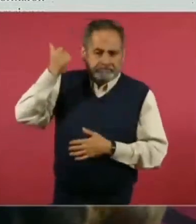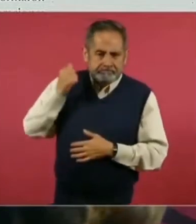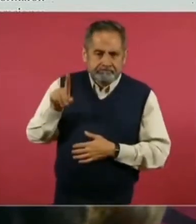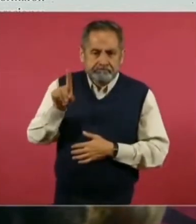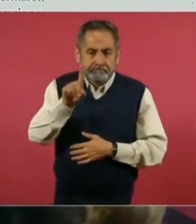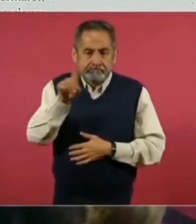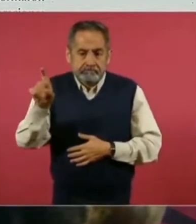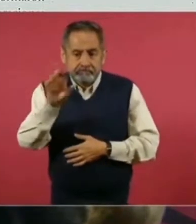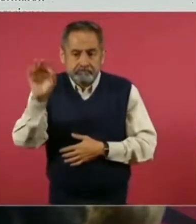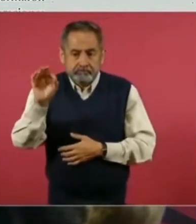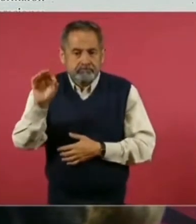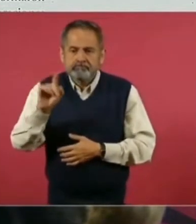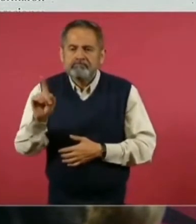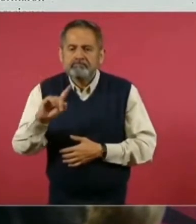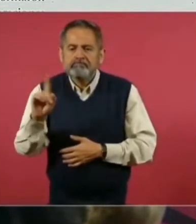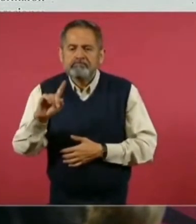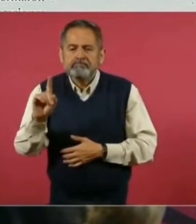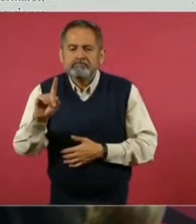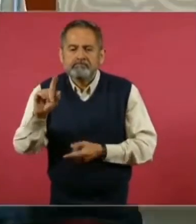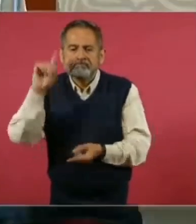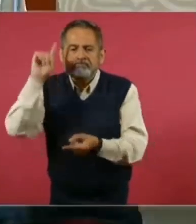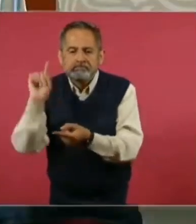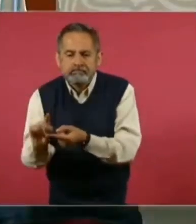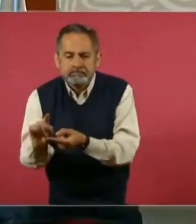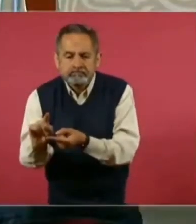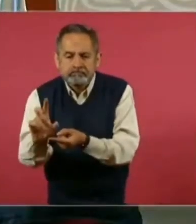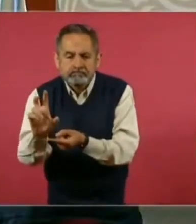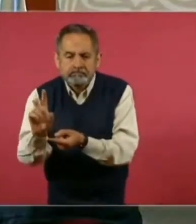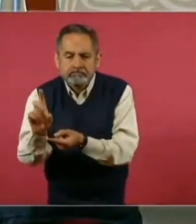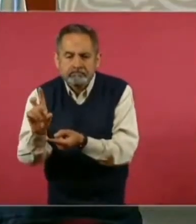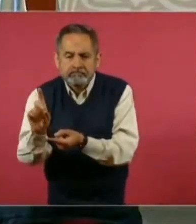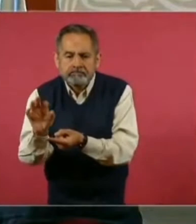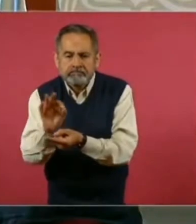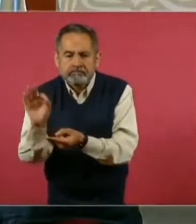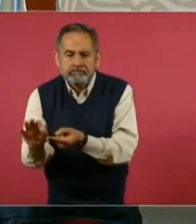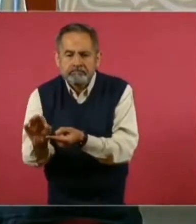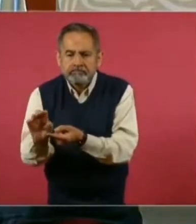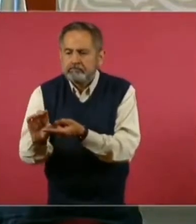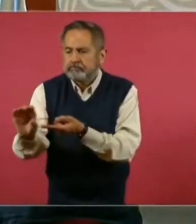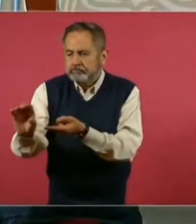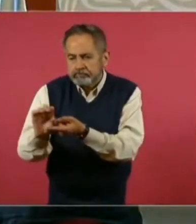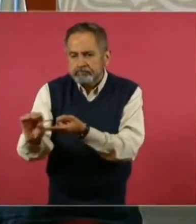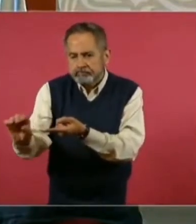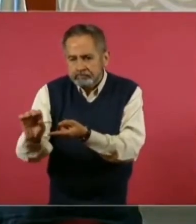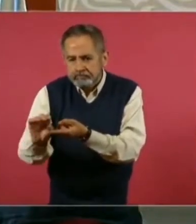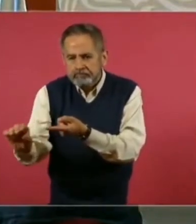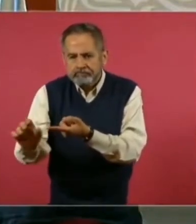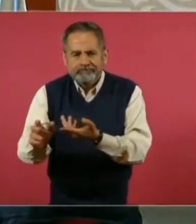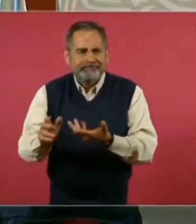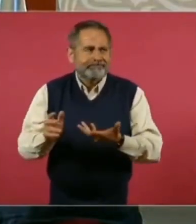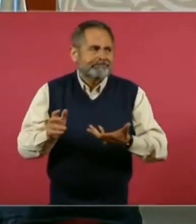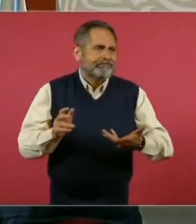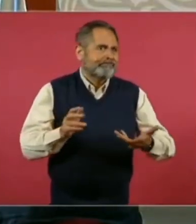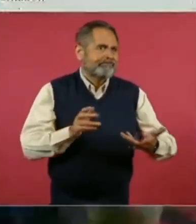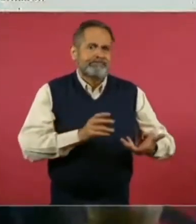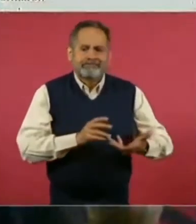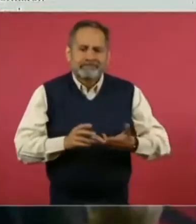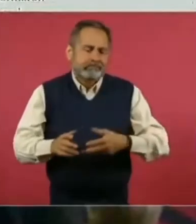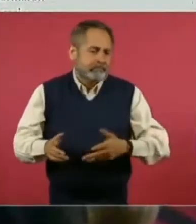el 30% de su sueldo. Por eso, díganme